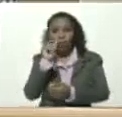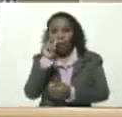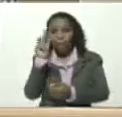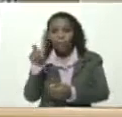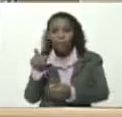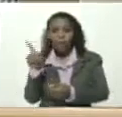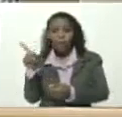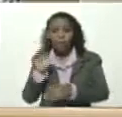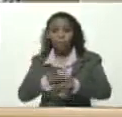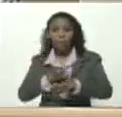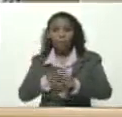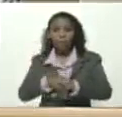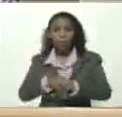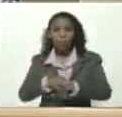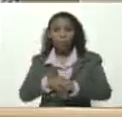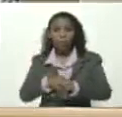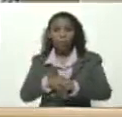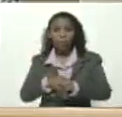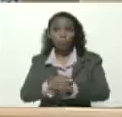que ocurrió